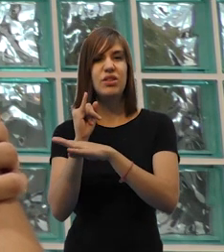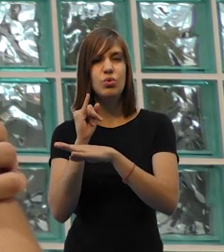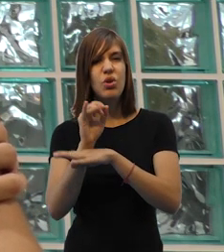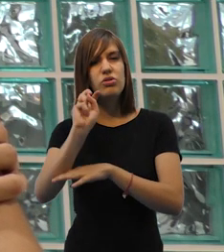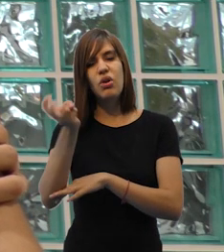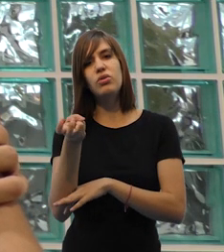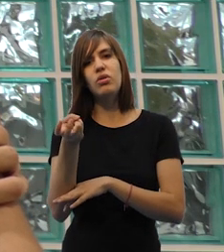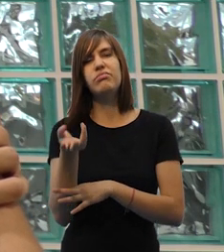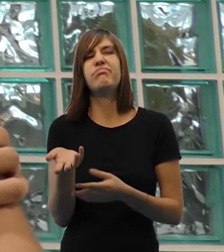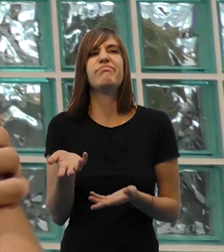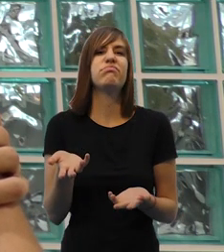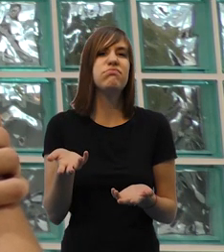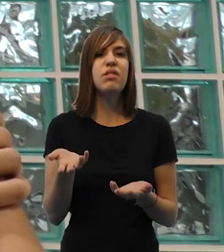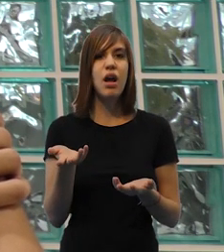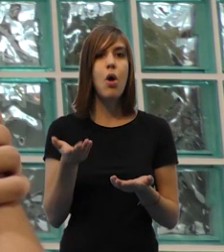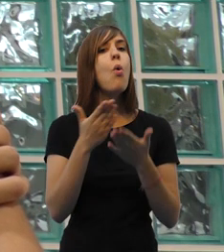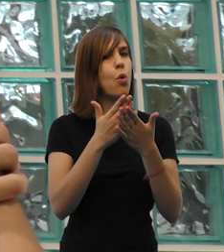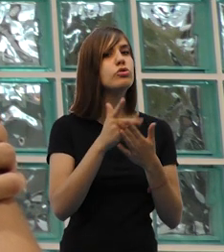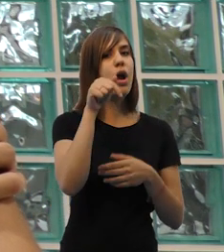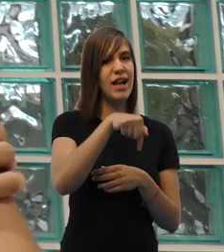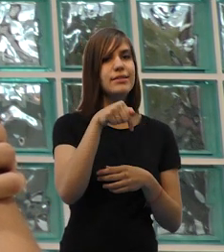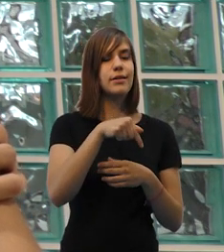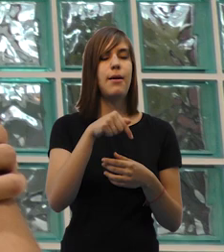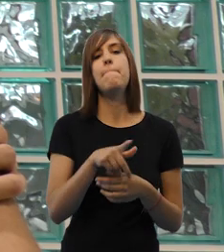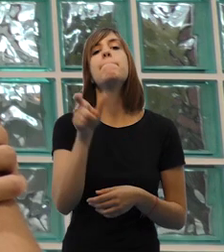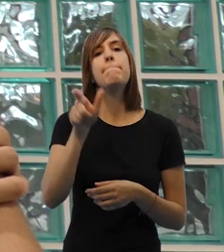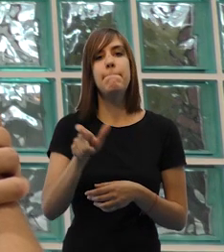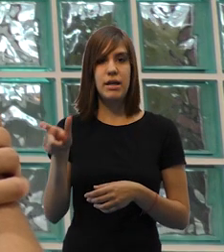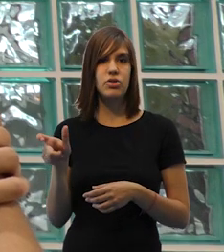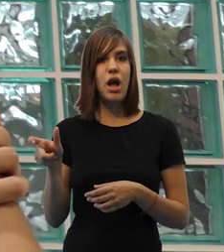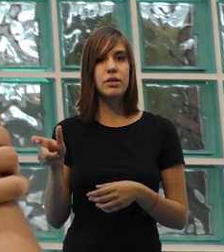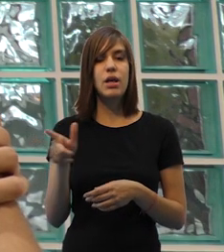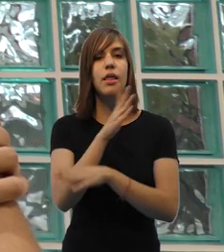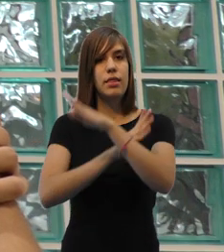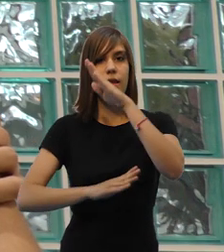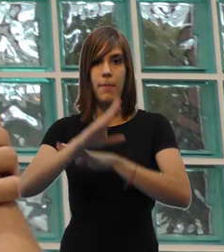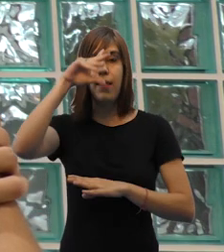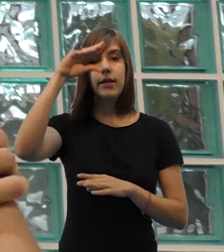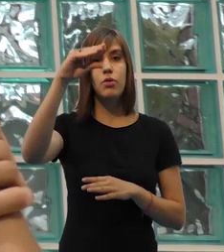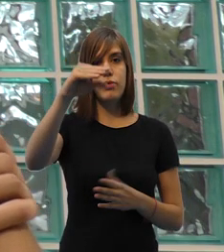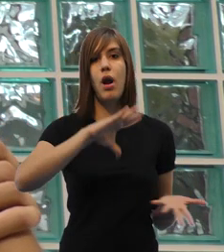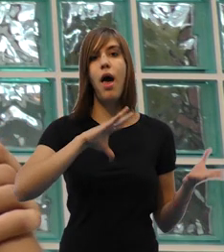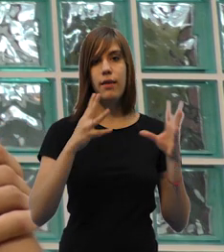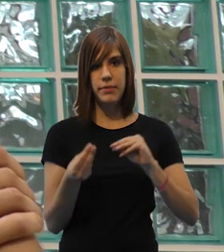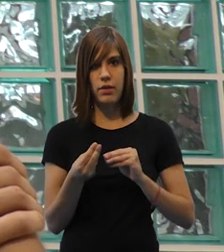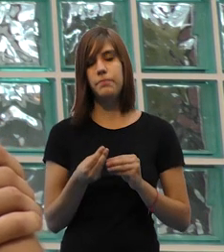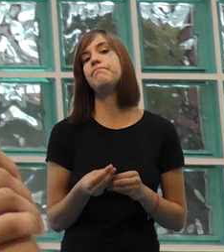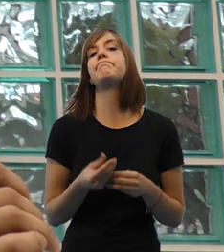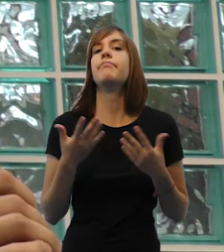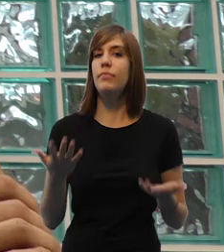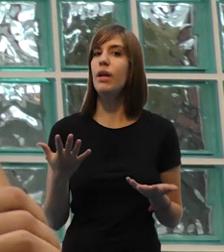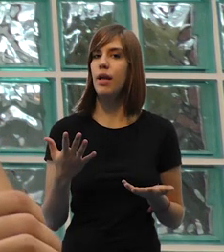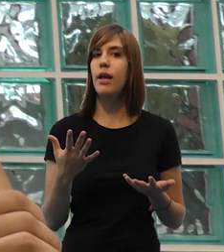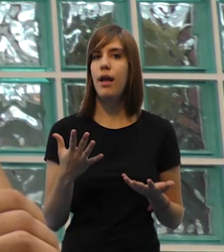tal, este curso está adaptado a personas con discapacidad intelectual y está